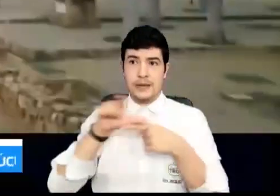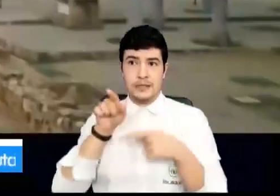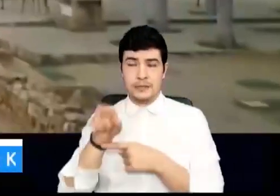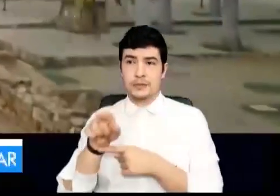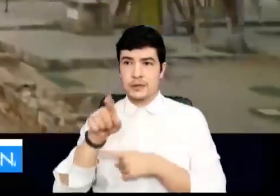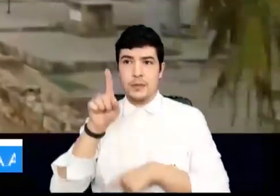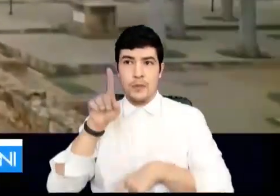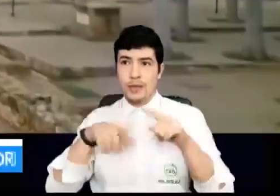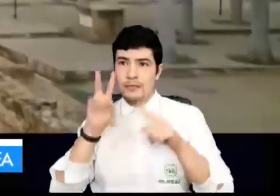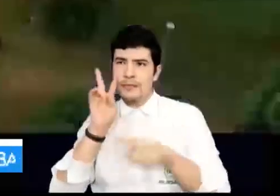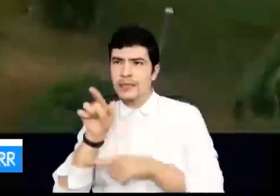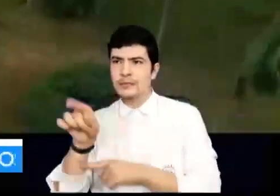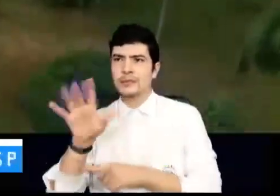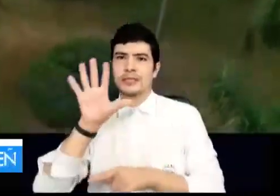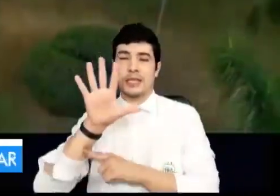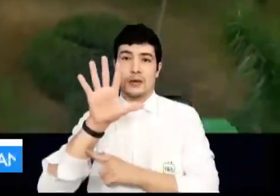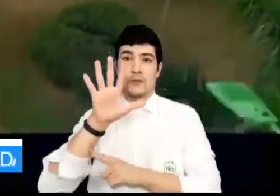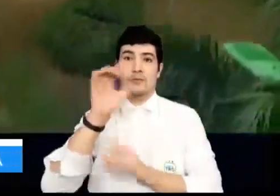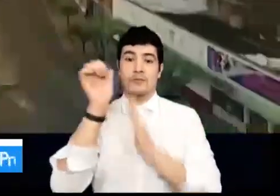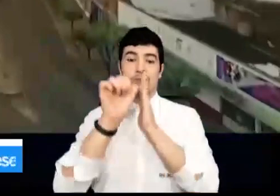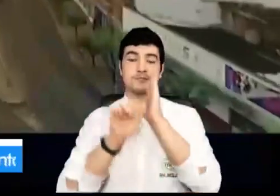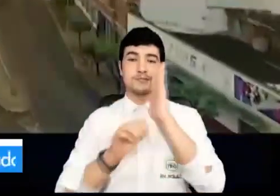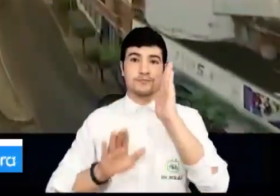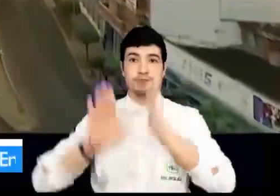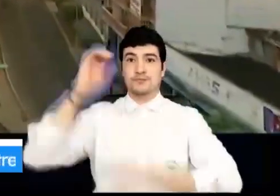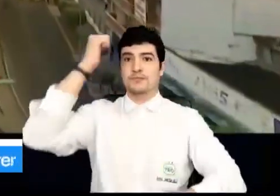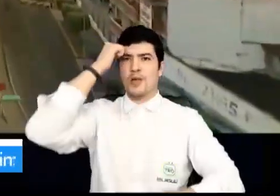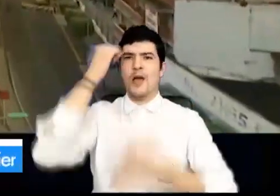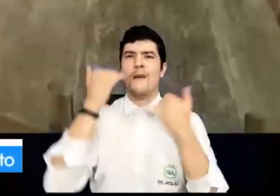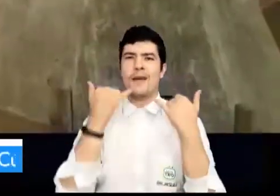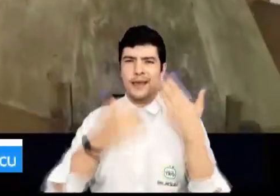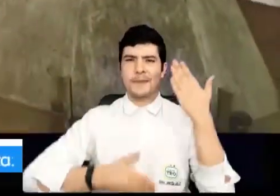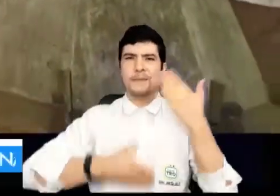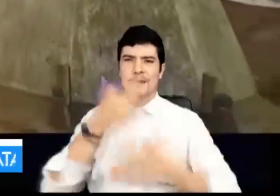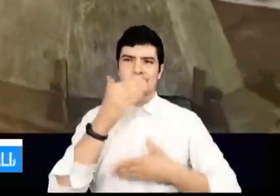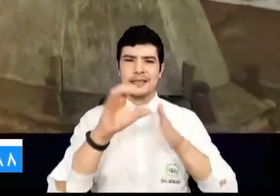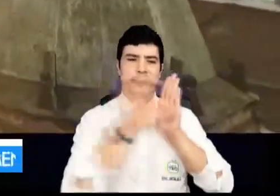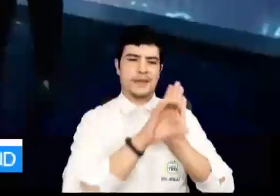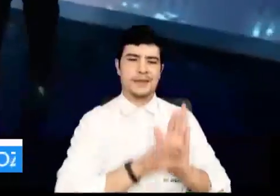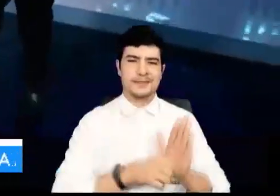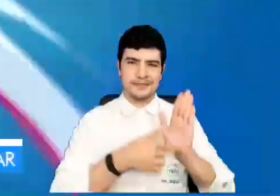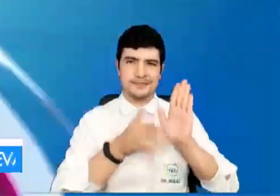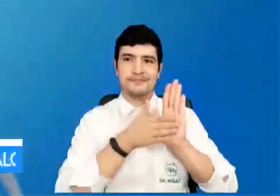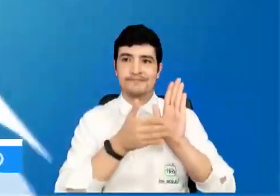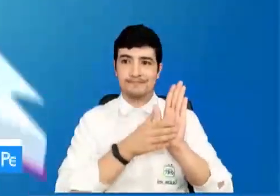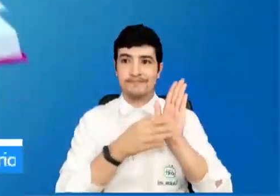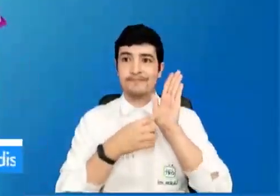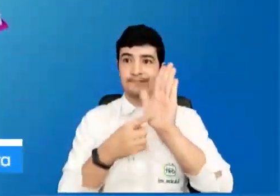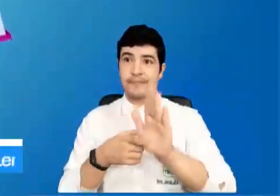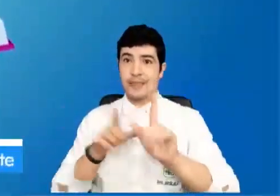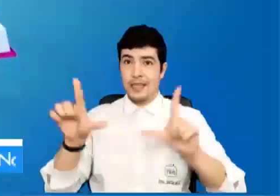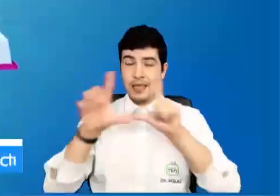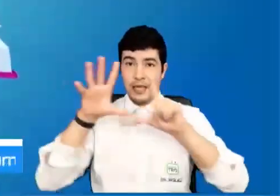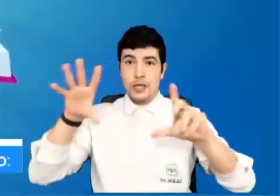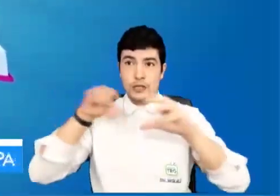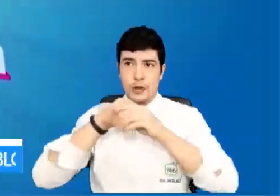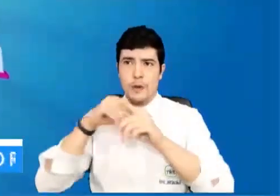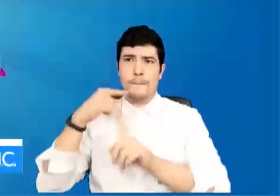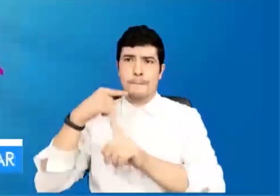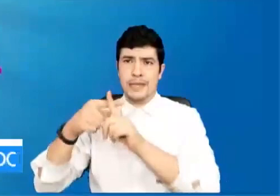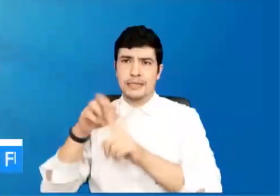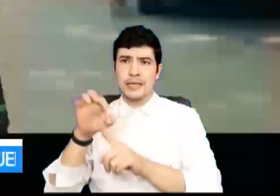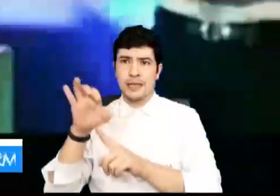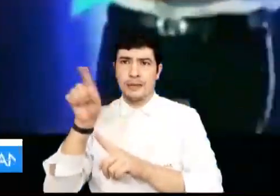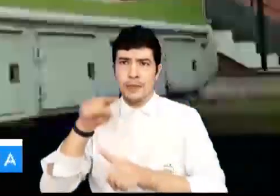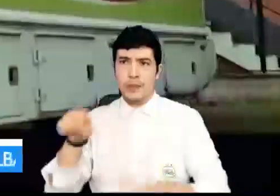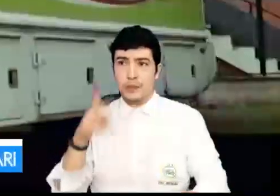emitirá contenidos que fortalecerán la educación y los valores de nuestros niños, en sintonía con la apuesta Mi Señal, un contenedor pedagógico